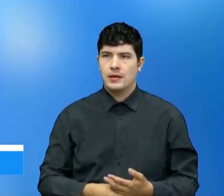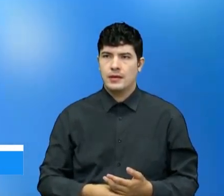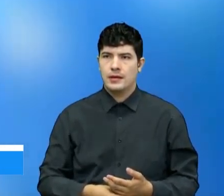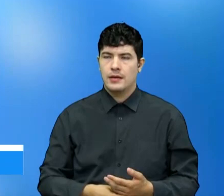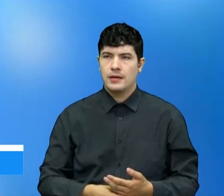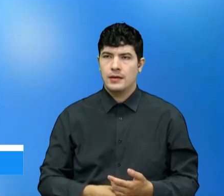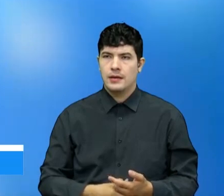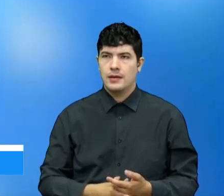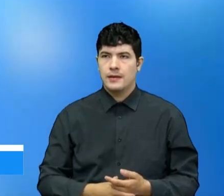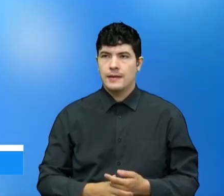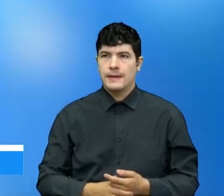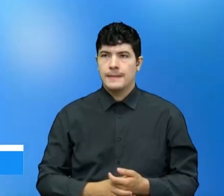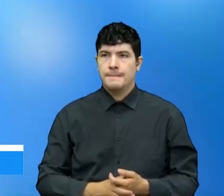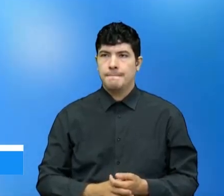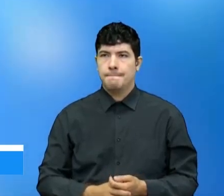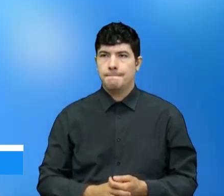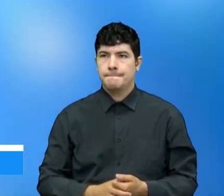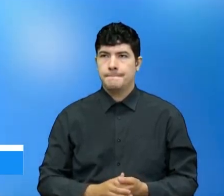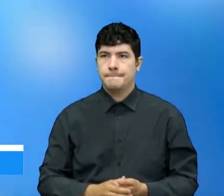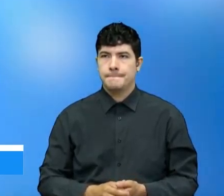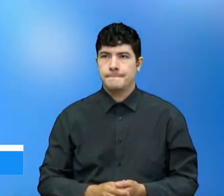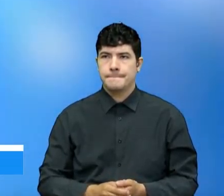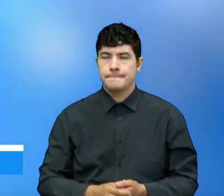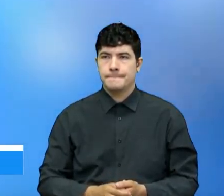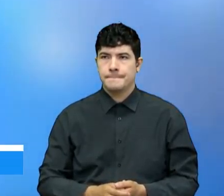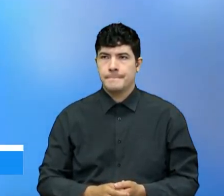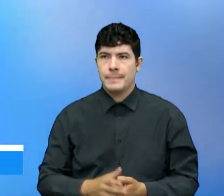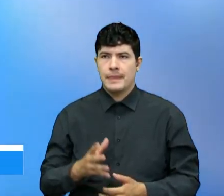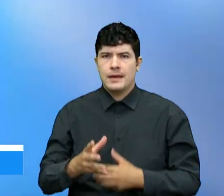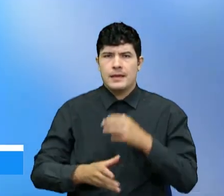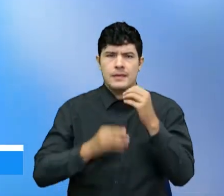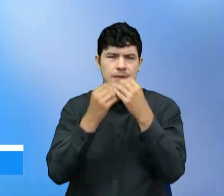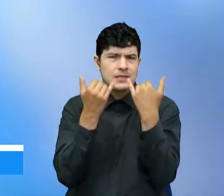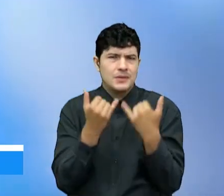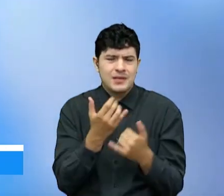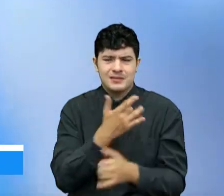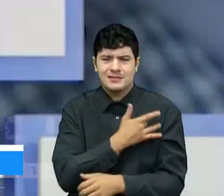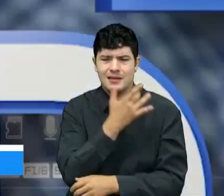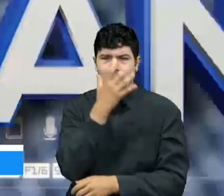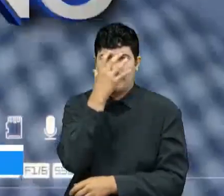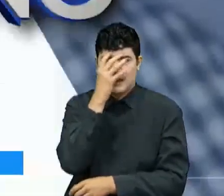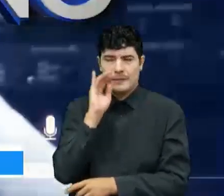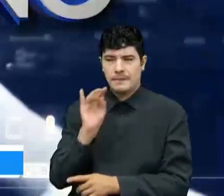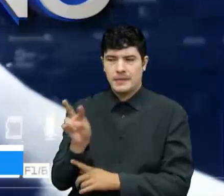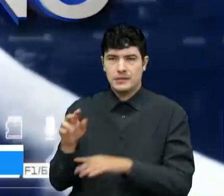Es vergonzoso el estado en el que se encuentra esta vía.